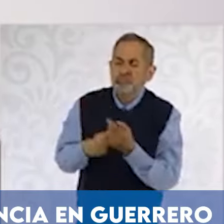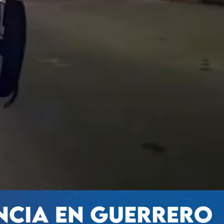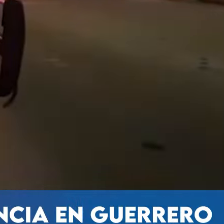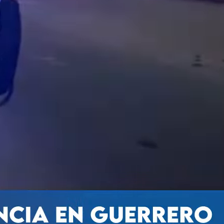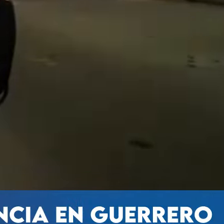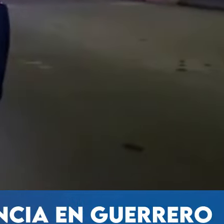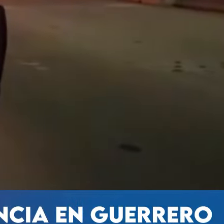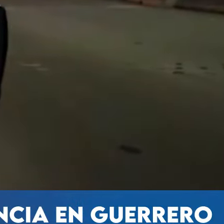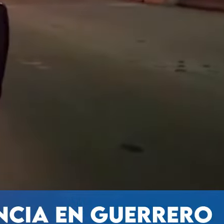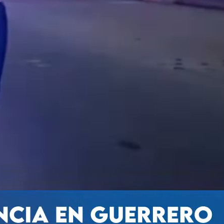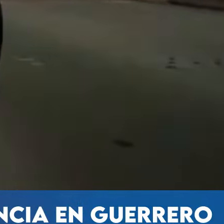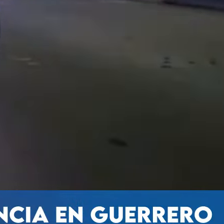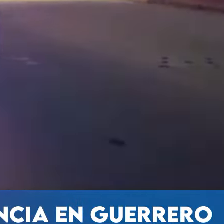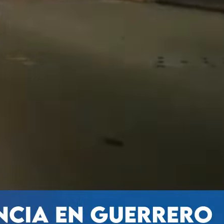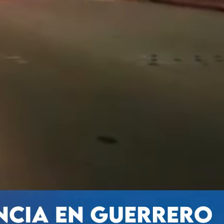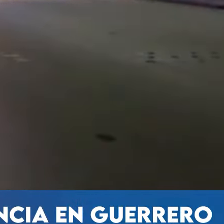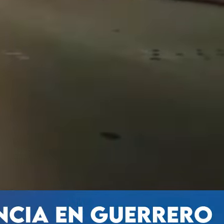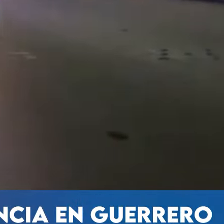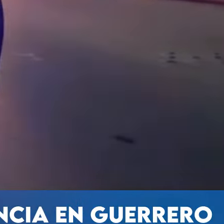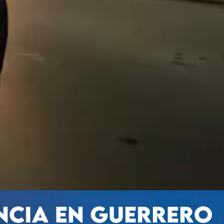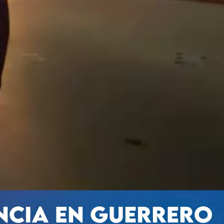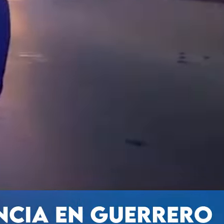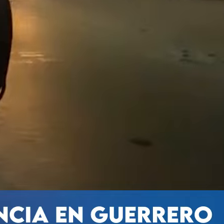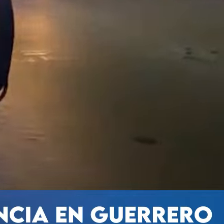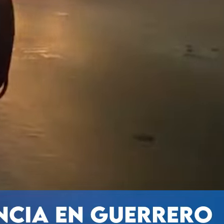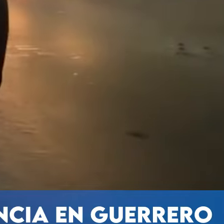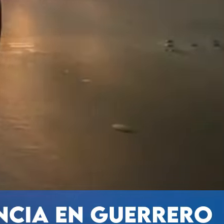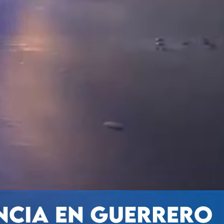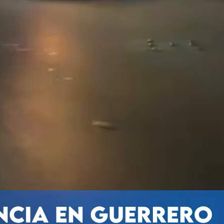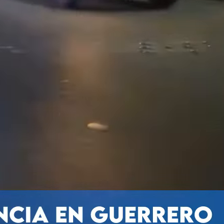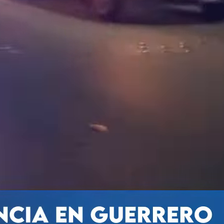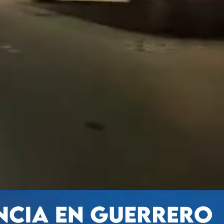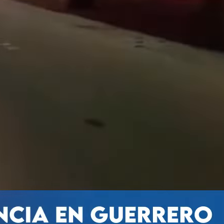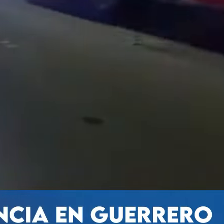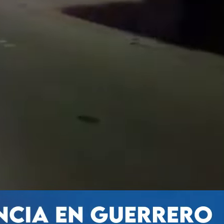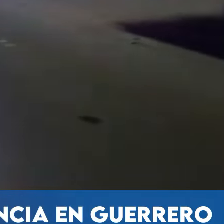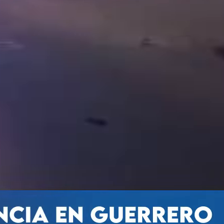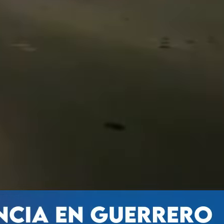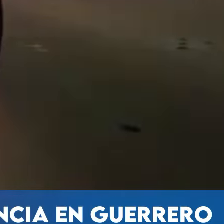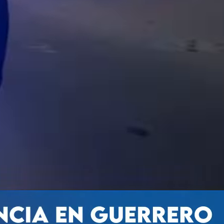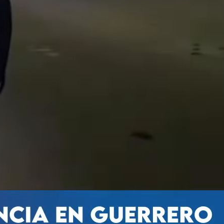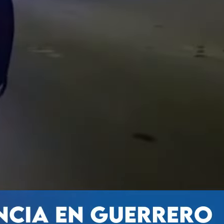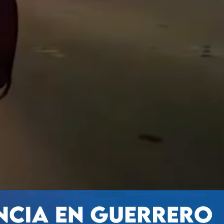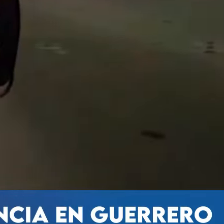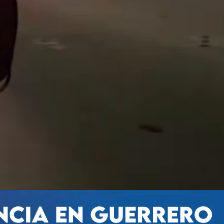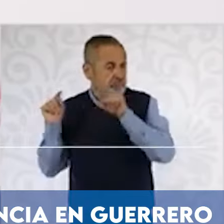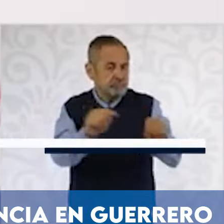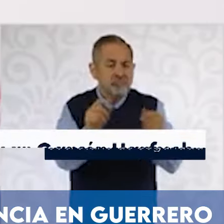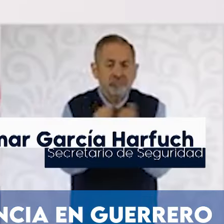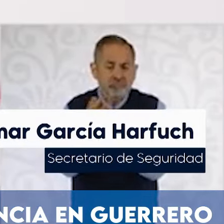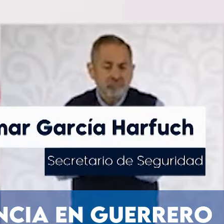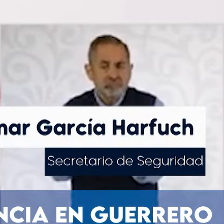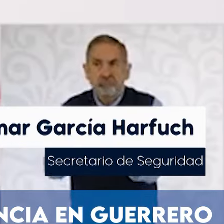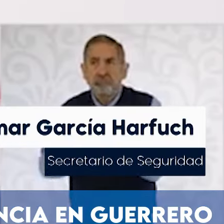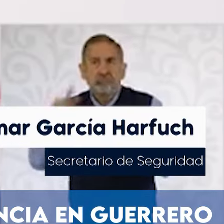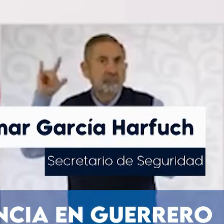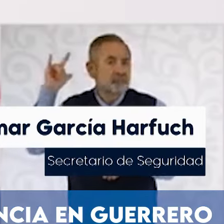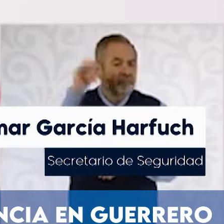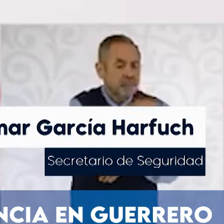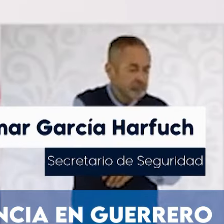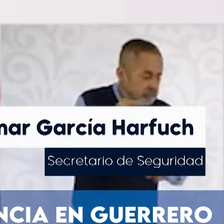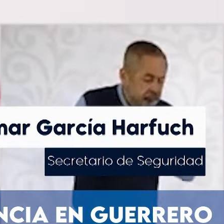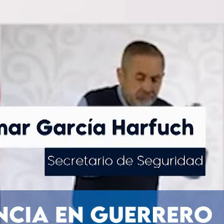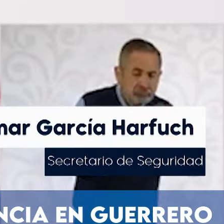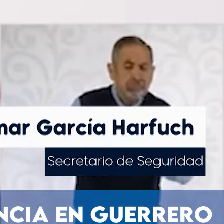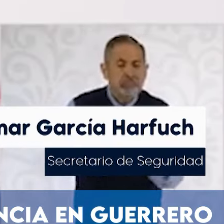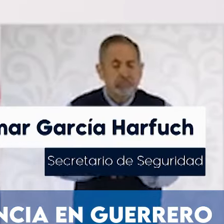tienen diferentes móviles según Las investigaciones preliminares están relacionados con el mismo grupo delincuencial sobre la investigación tenemos